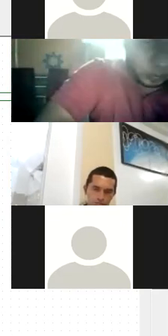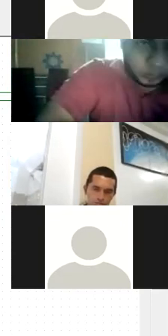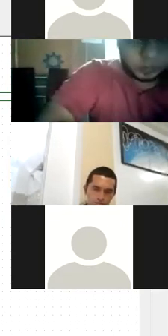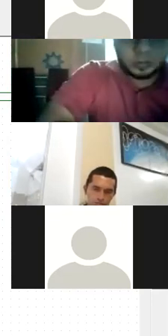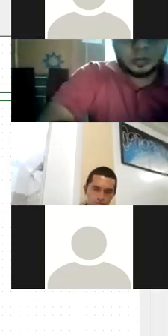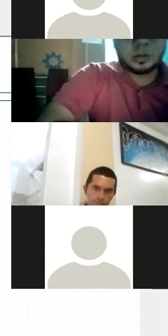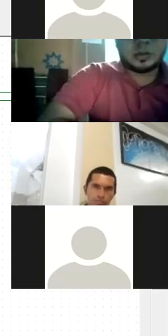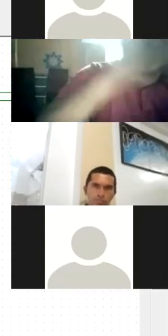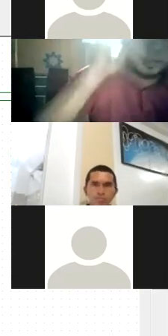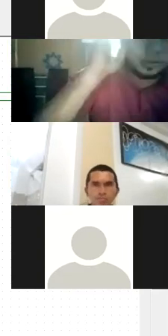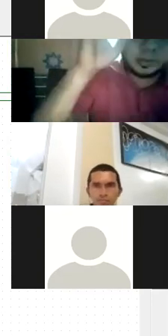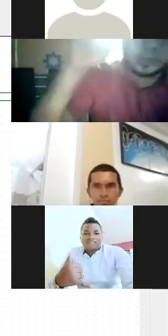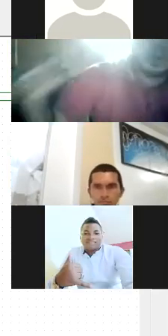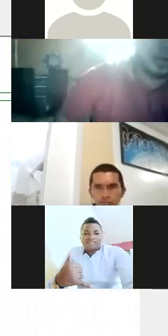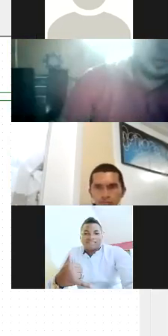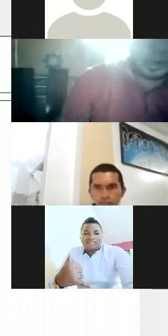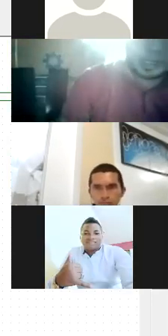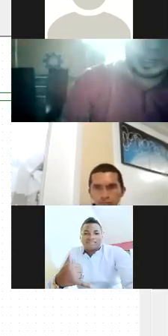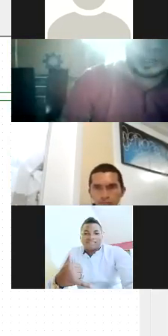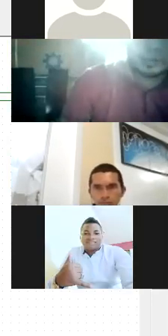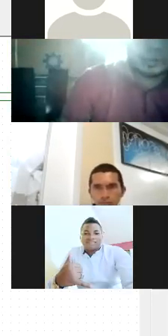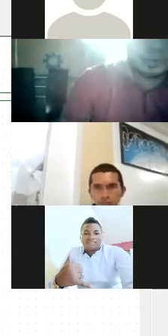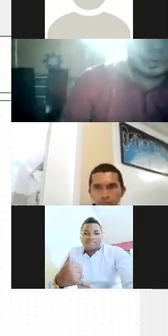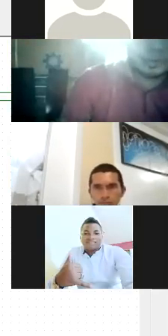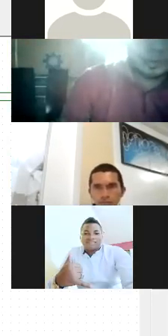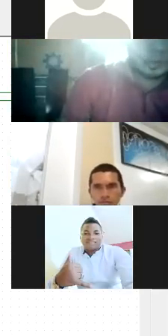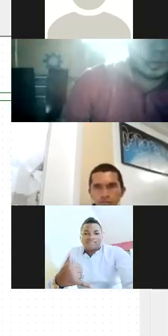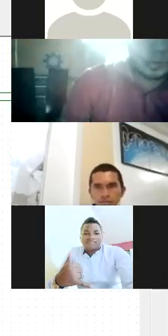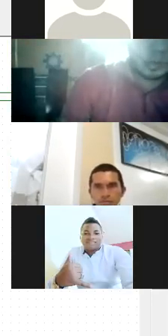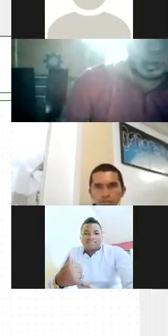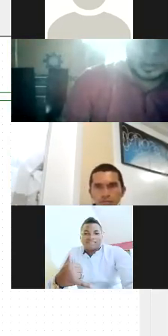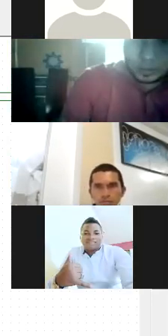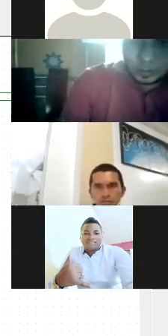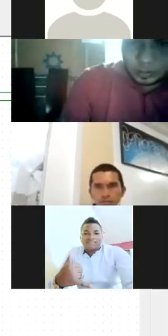buenas noches con todos. Profe, gracias.